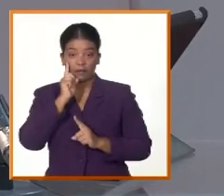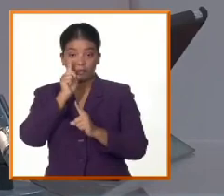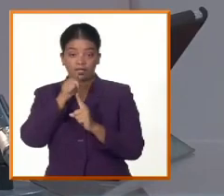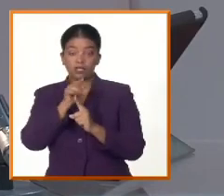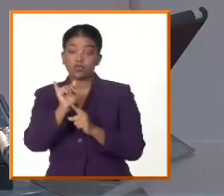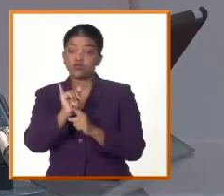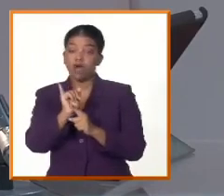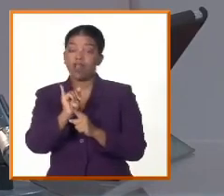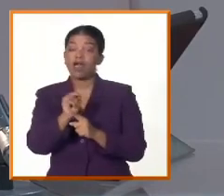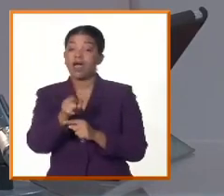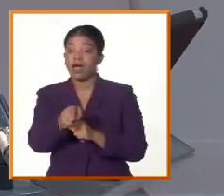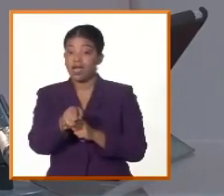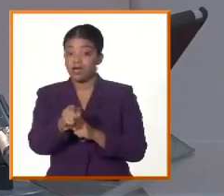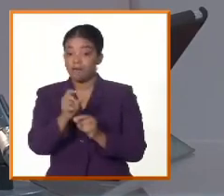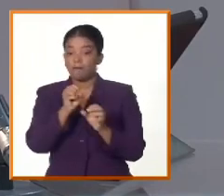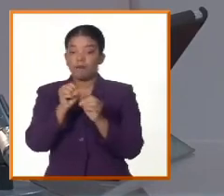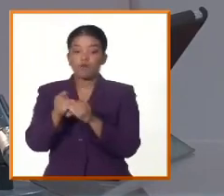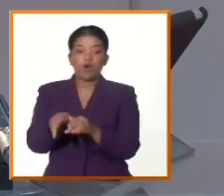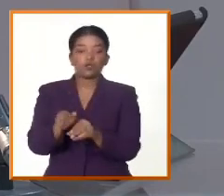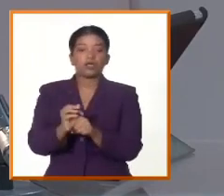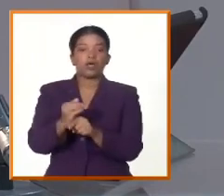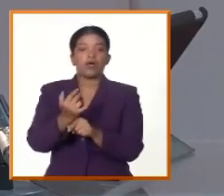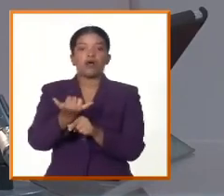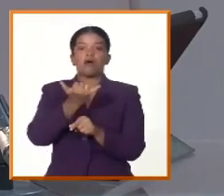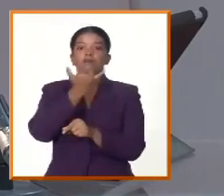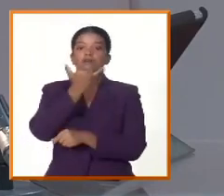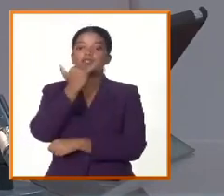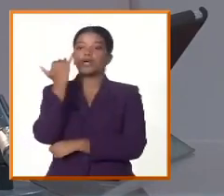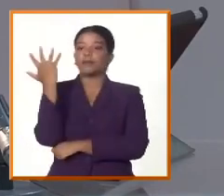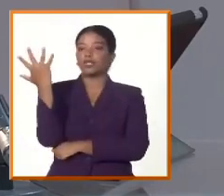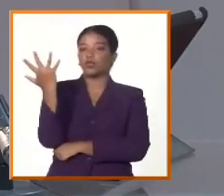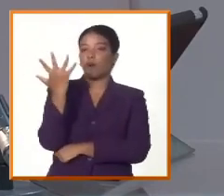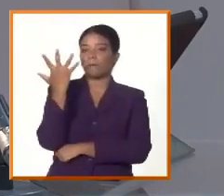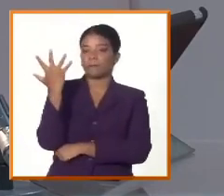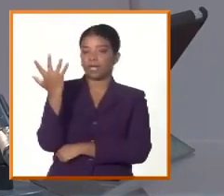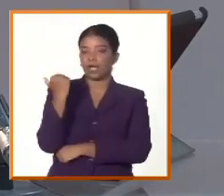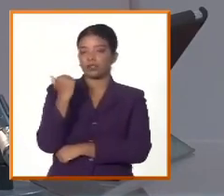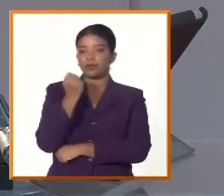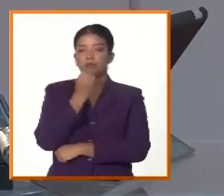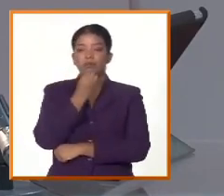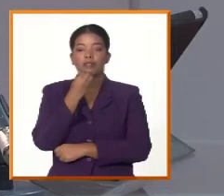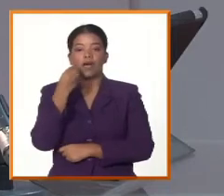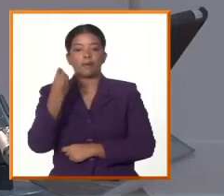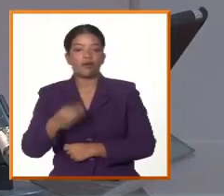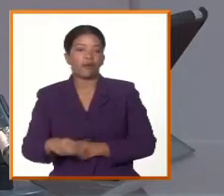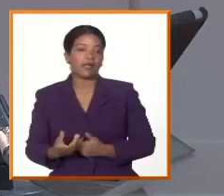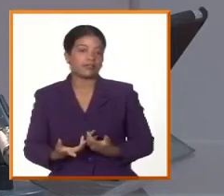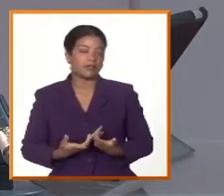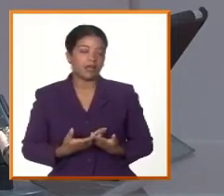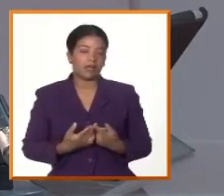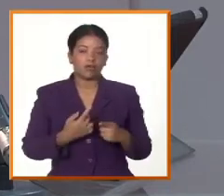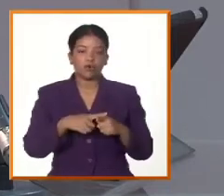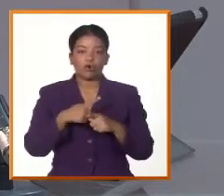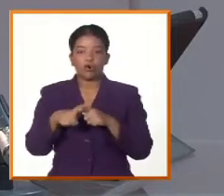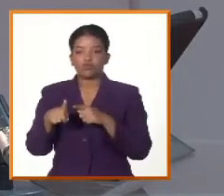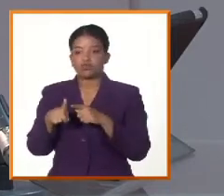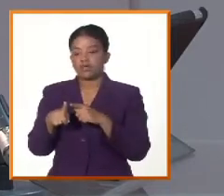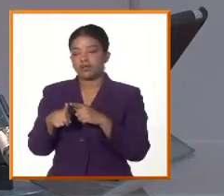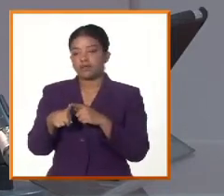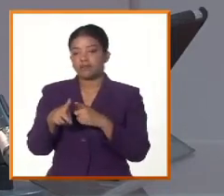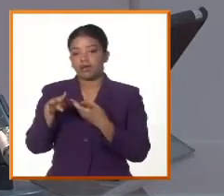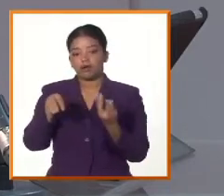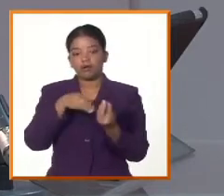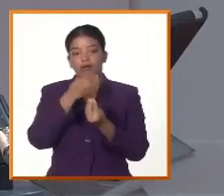al medio ambiente impacta a que usted no esté aprovechando un alimento que puede convertirse en un alimento